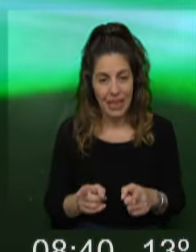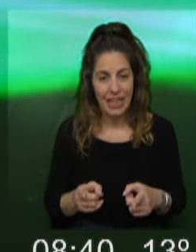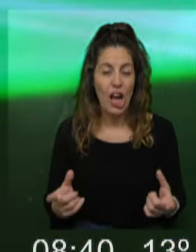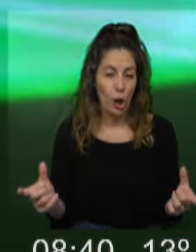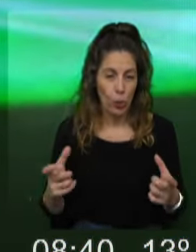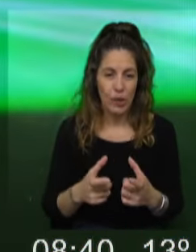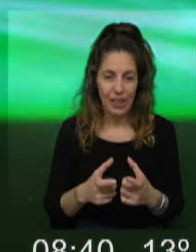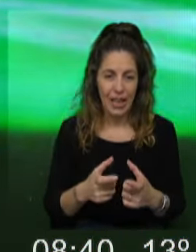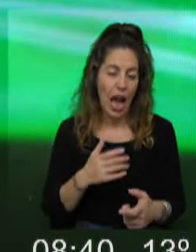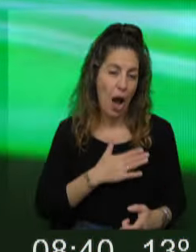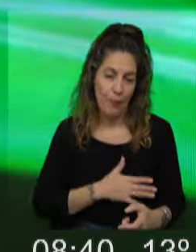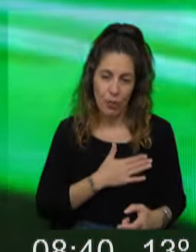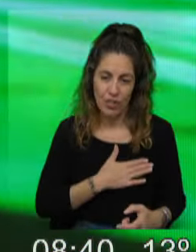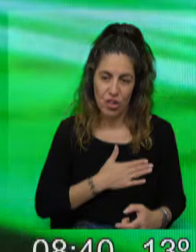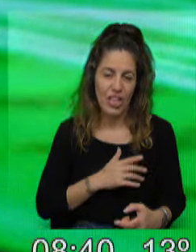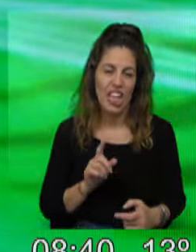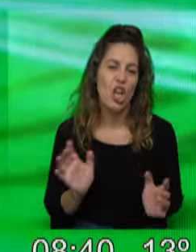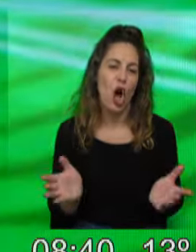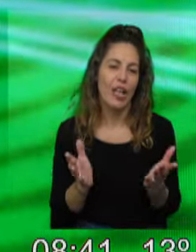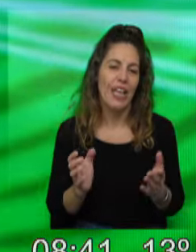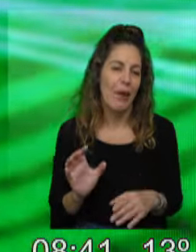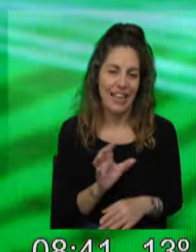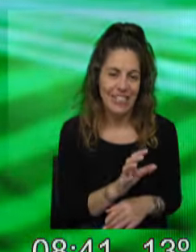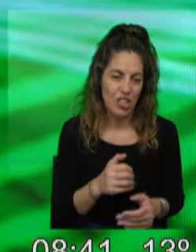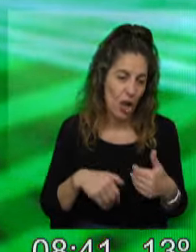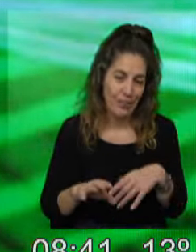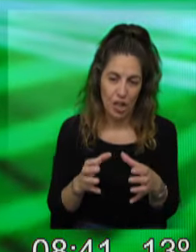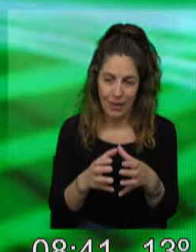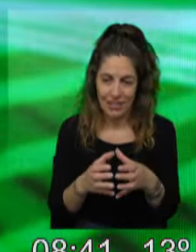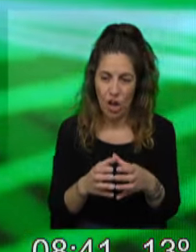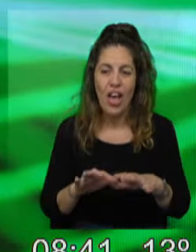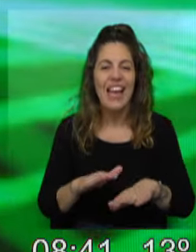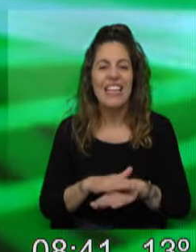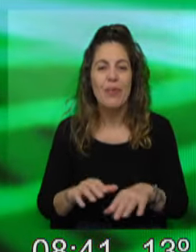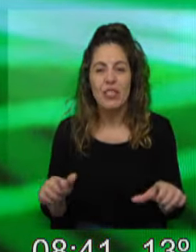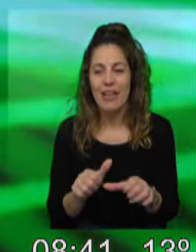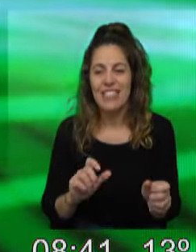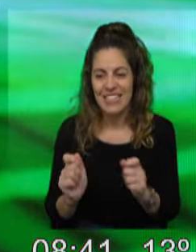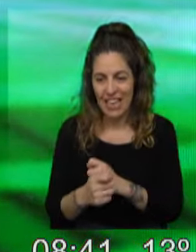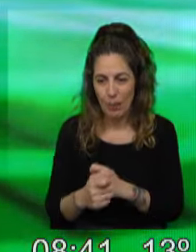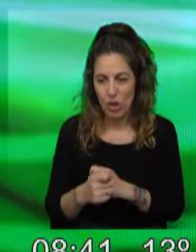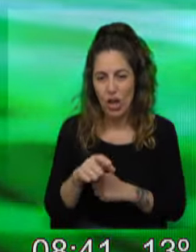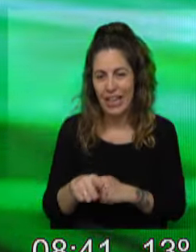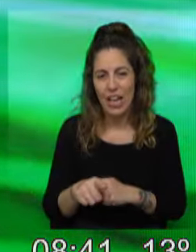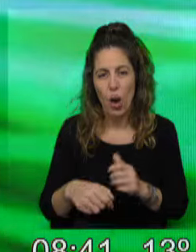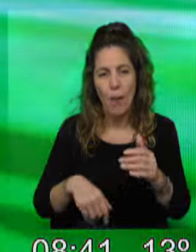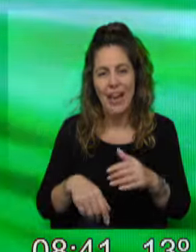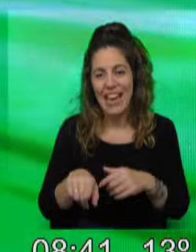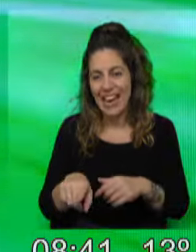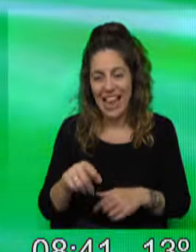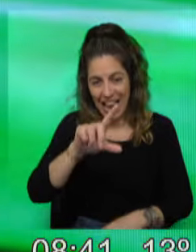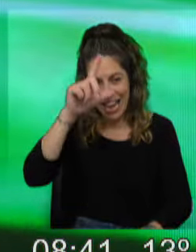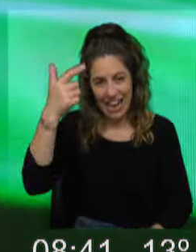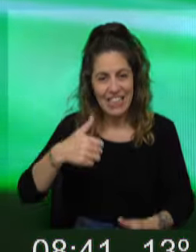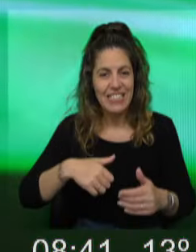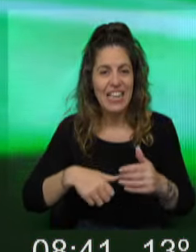este y no generaba rechazo en la mayoría del partido En qué se basa para hacer ese movimiento bueno que él gana con más del 54 por